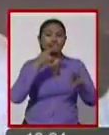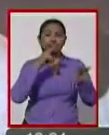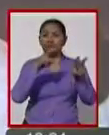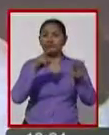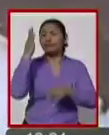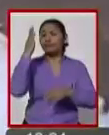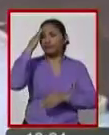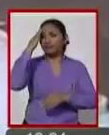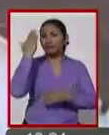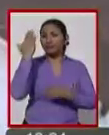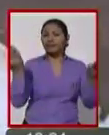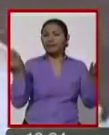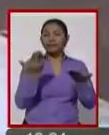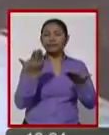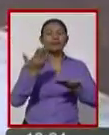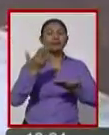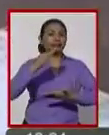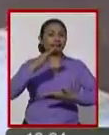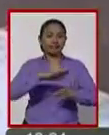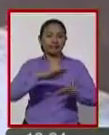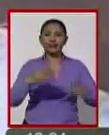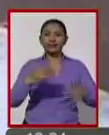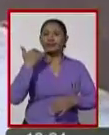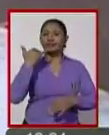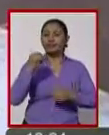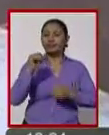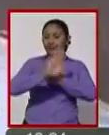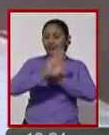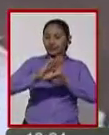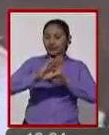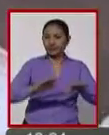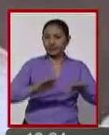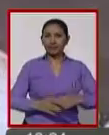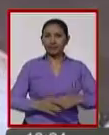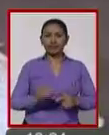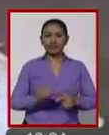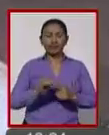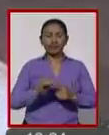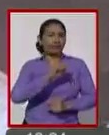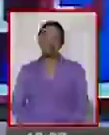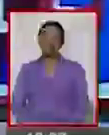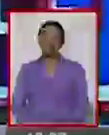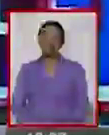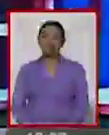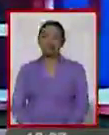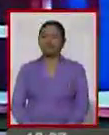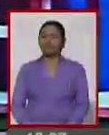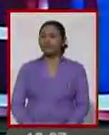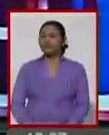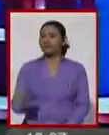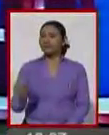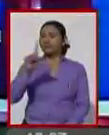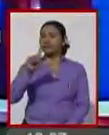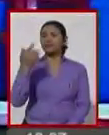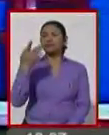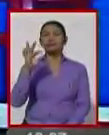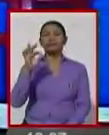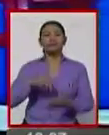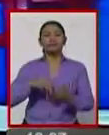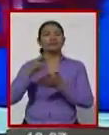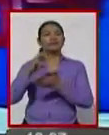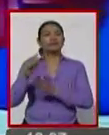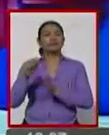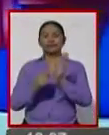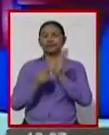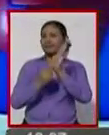o conoce del paradero del menor, no duden en llamar a la Defensoría de la Niñez o a la Policía Boliviana. En este lunes 19 de marzo vamos a